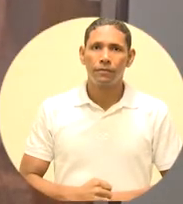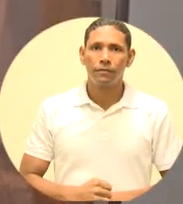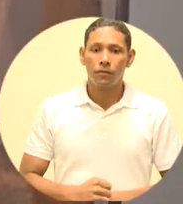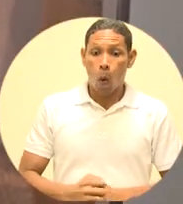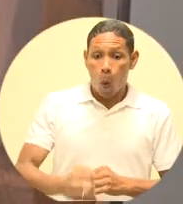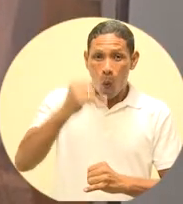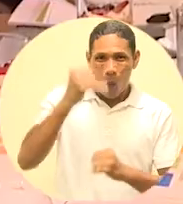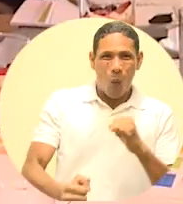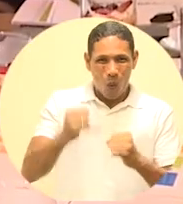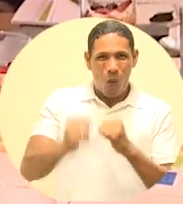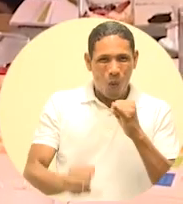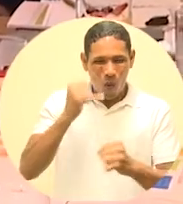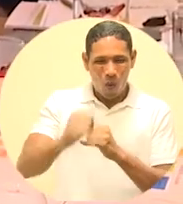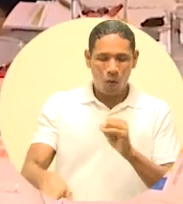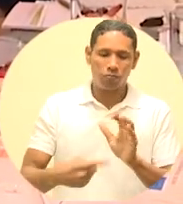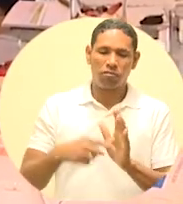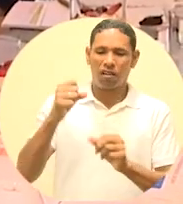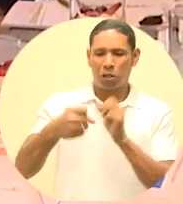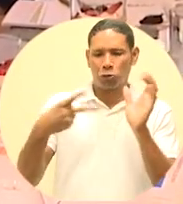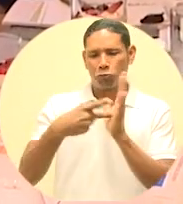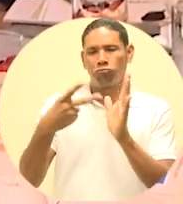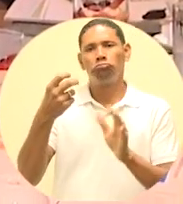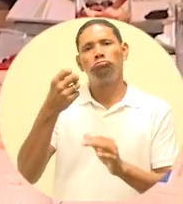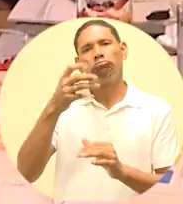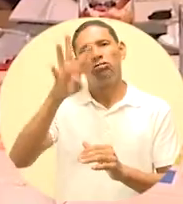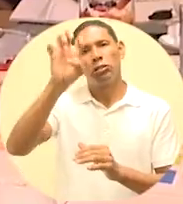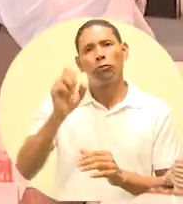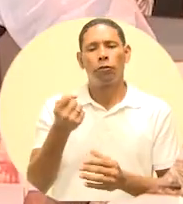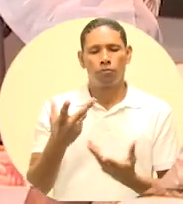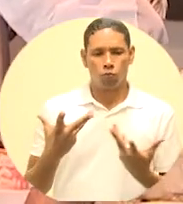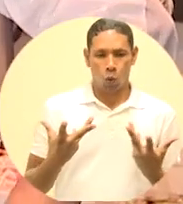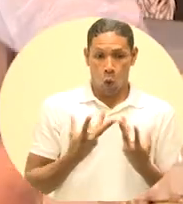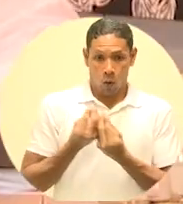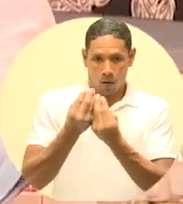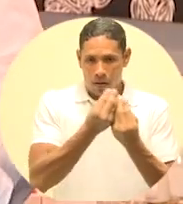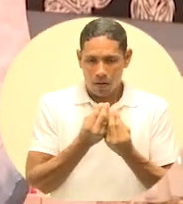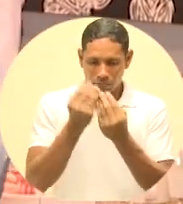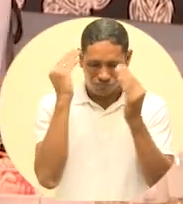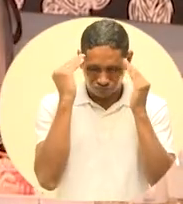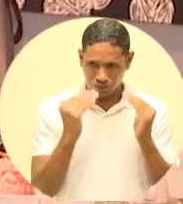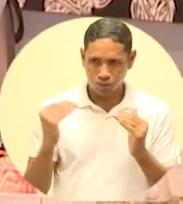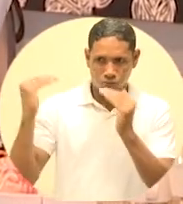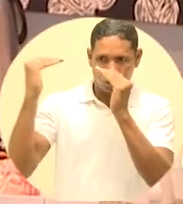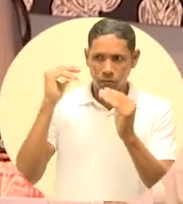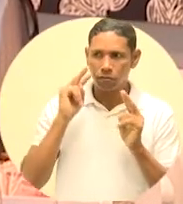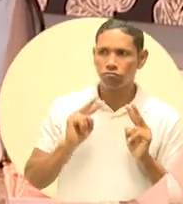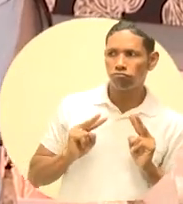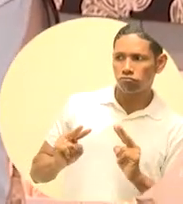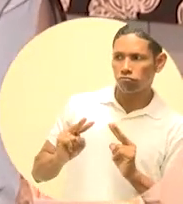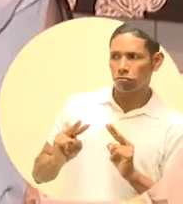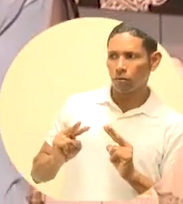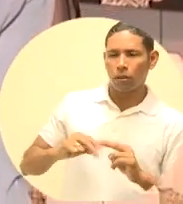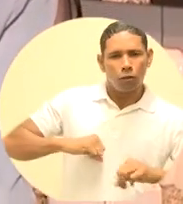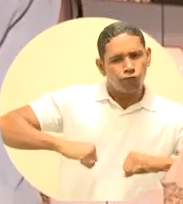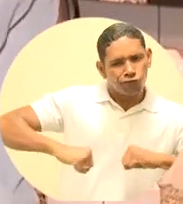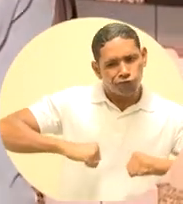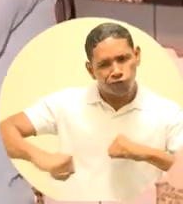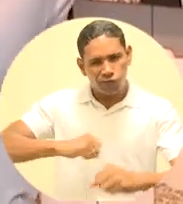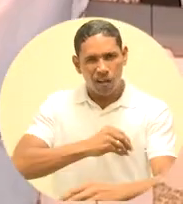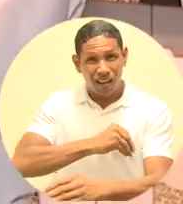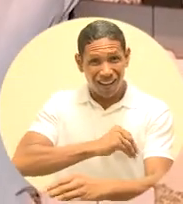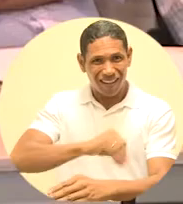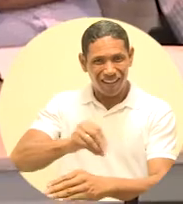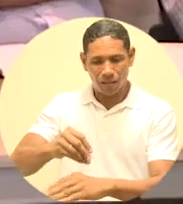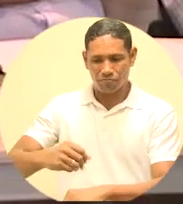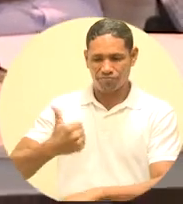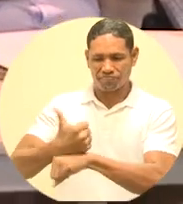Durante lo que fue la última sesión de la vigencia 2019, los integrantes del Consejo Superior de la Universidad del Magdalena calificaron como